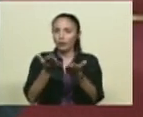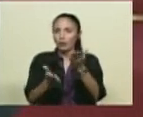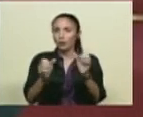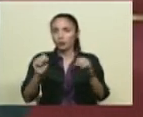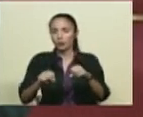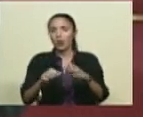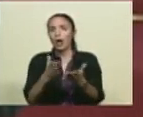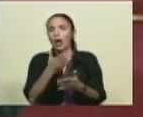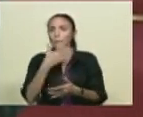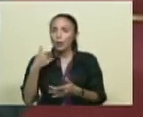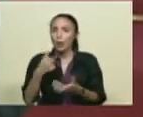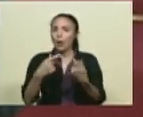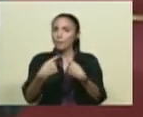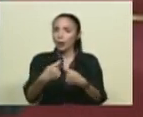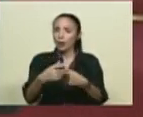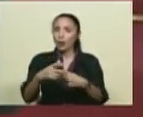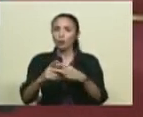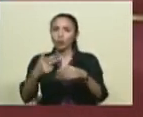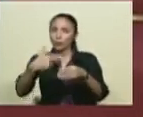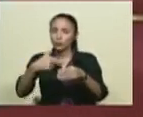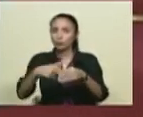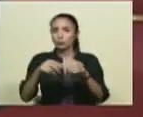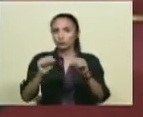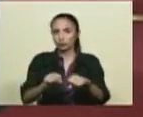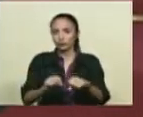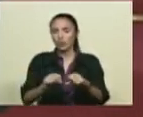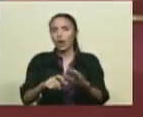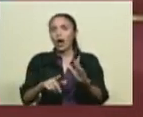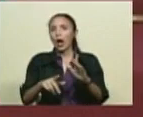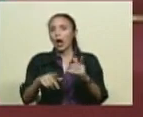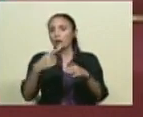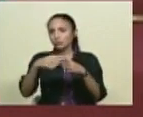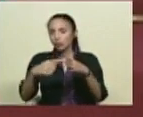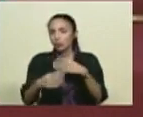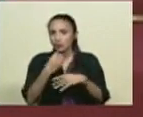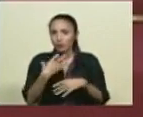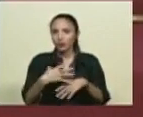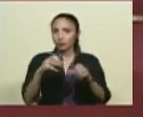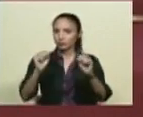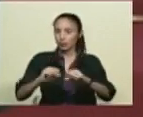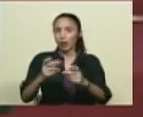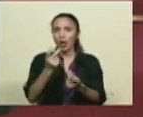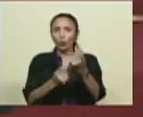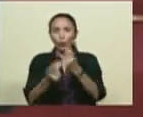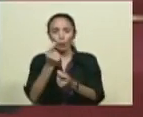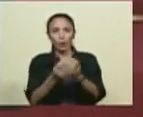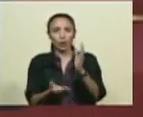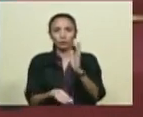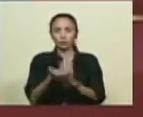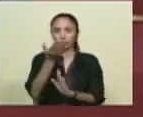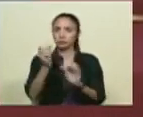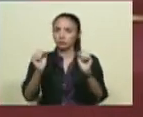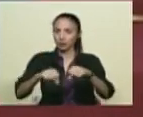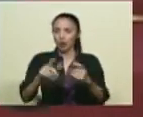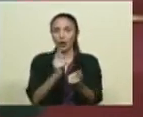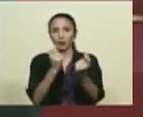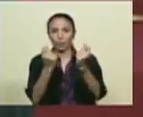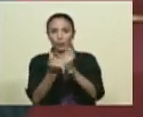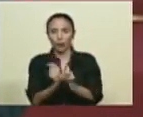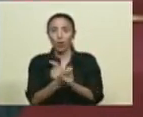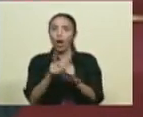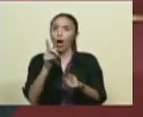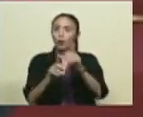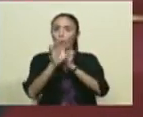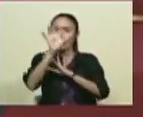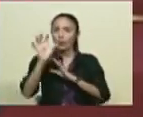los precios del petróleo, que ha sido un efecto positivo para toda la economía mundial, para los países